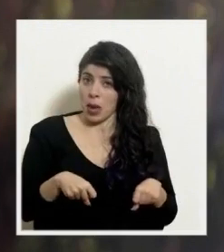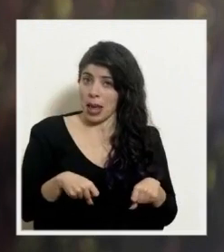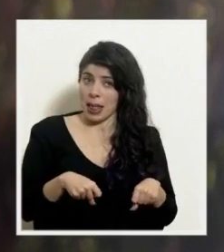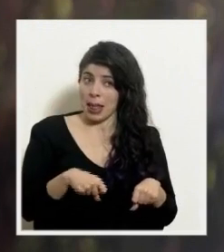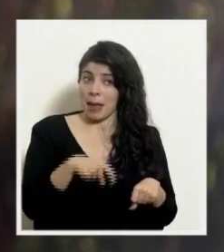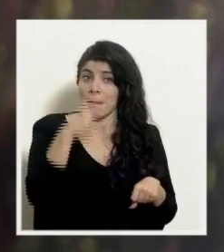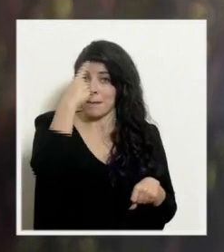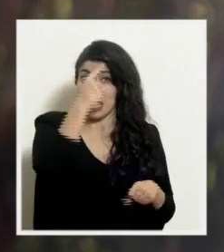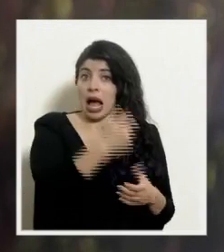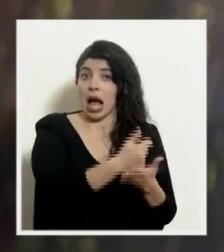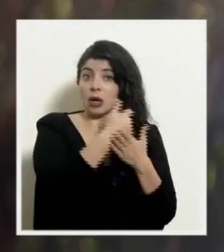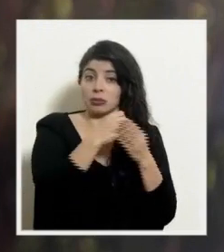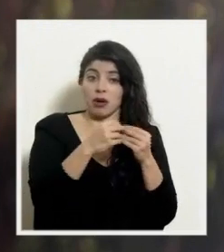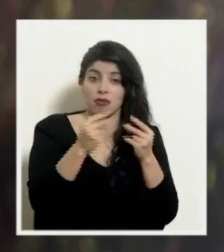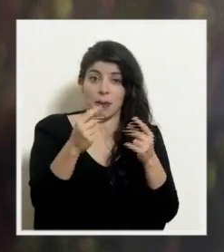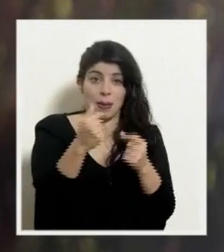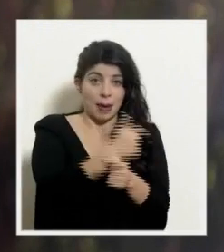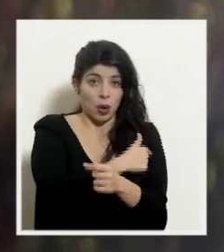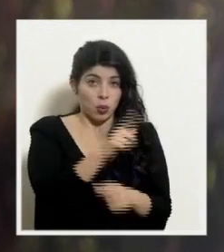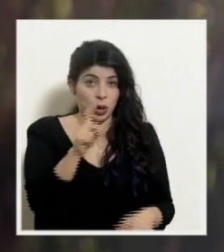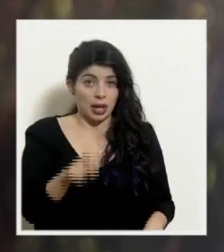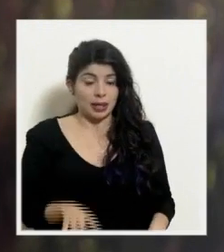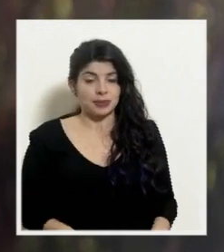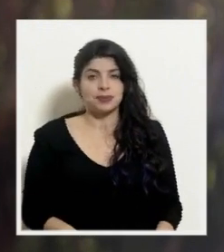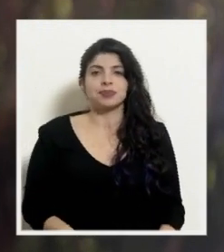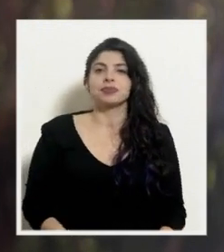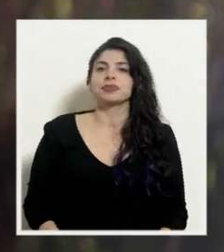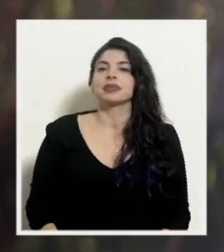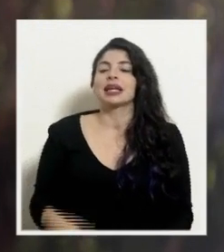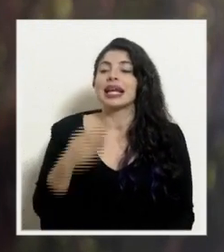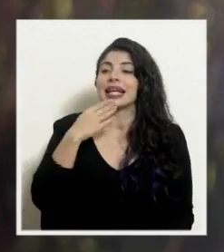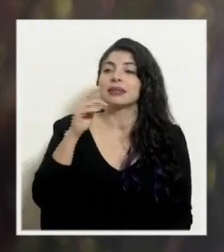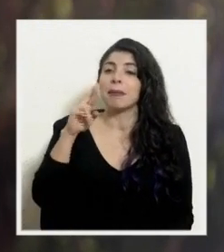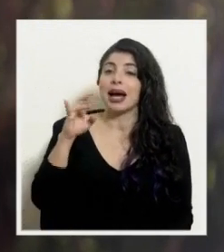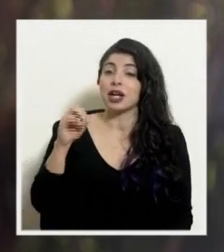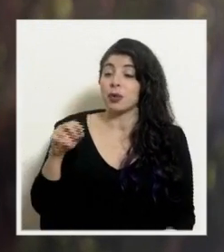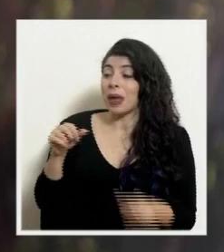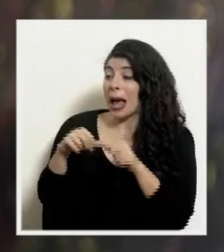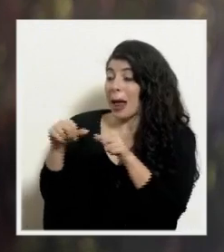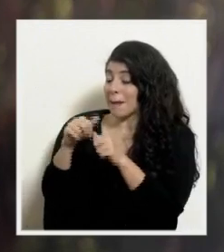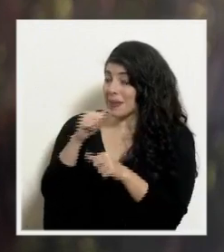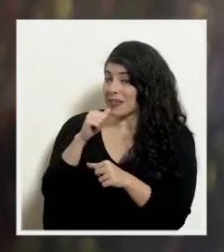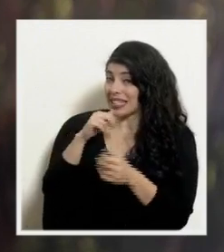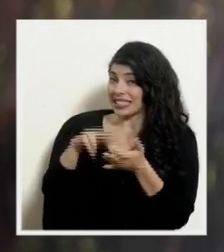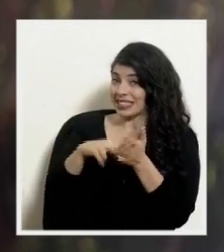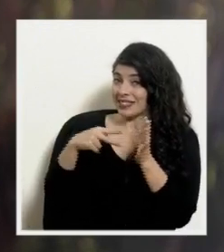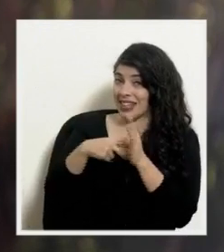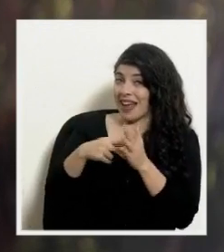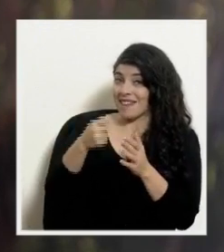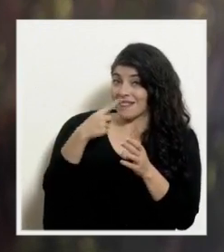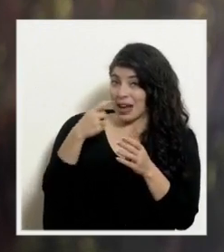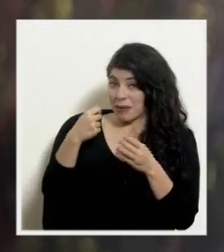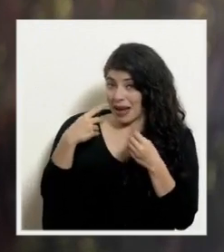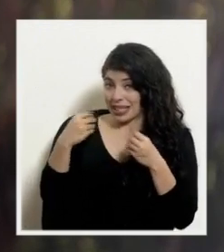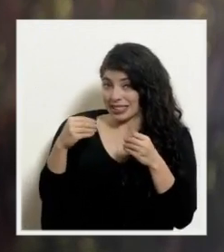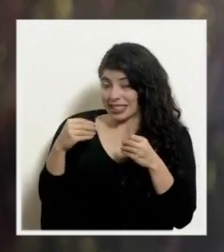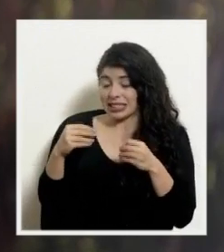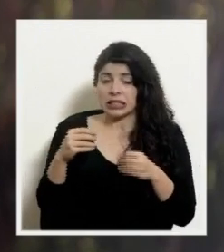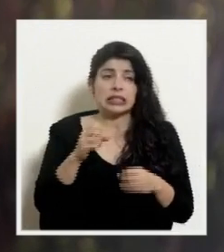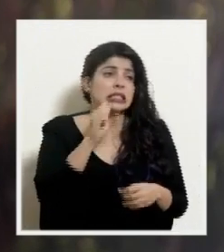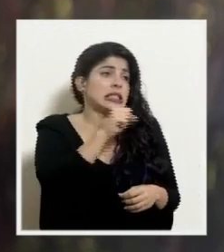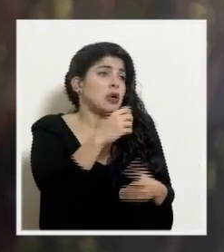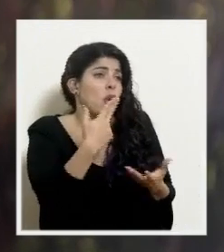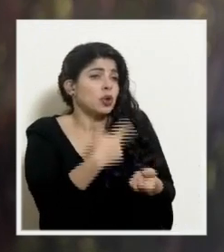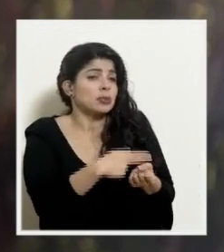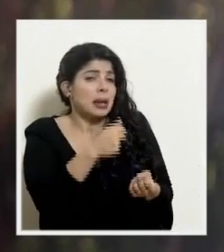esto ayude a acelerar entonces el proceso de vacunación? Gracias, Mario. En centros privados se refiere a las farmacias. Sí, o a hospitales